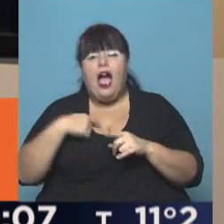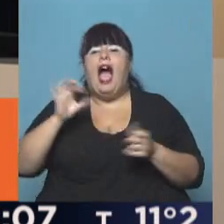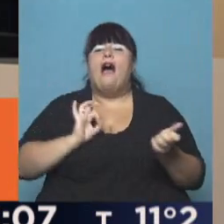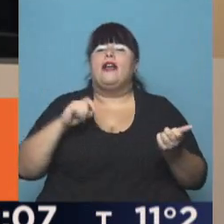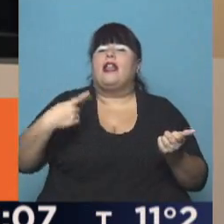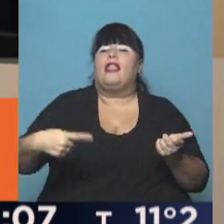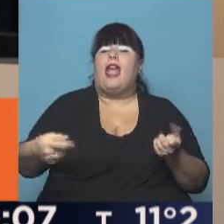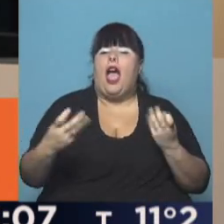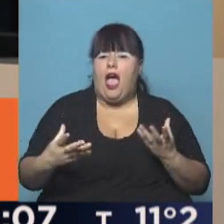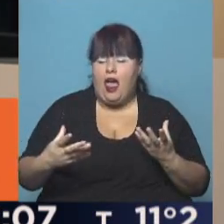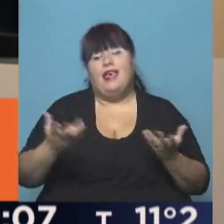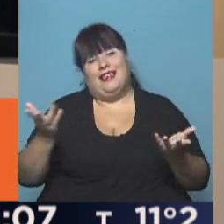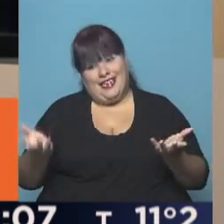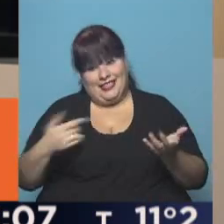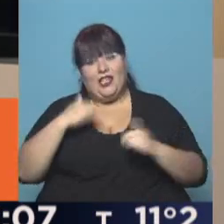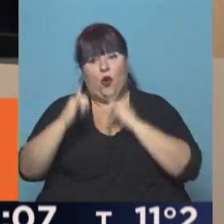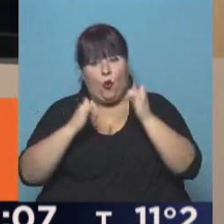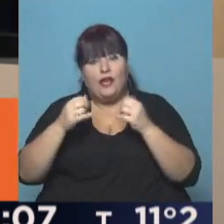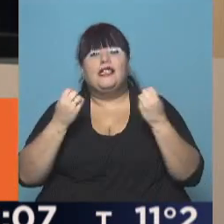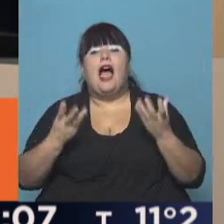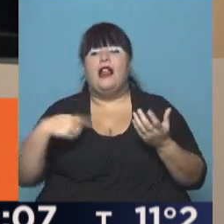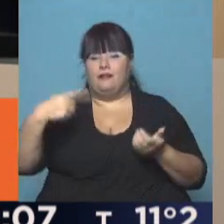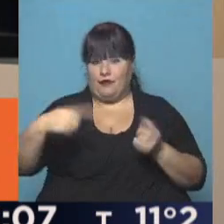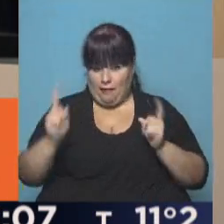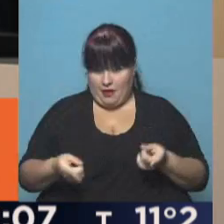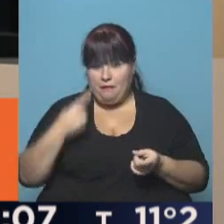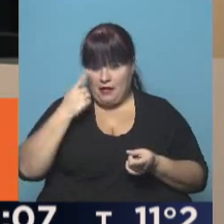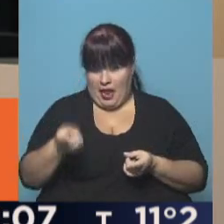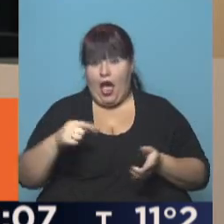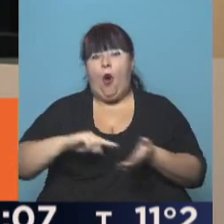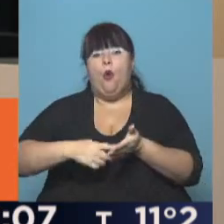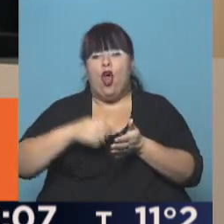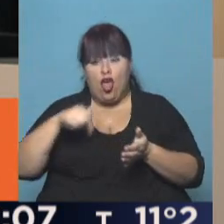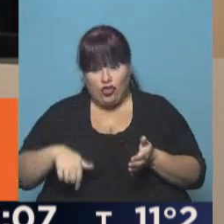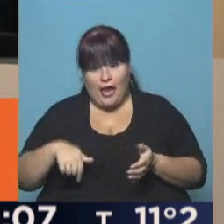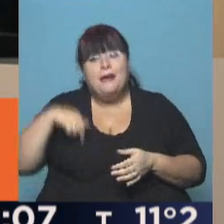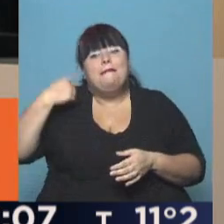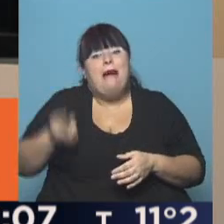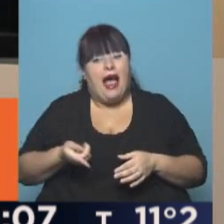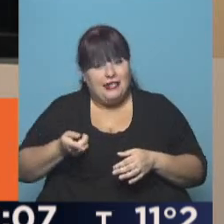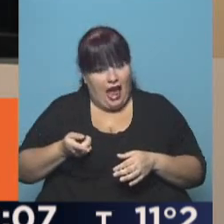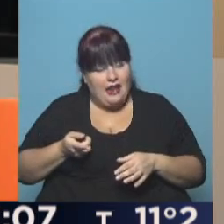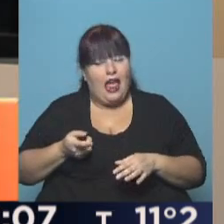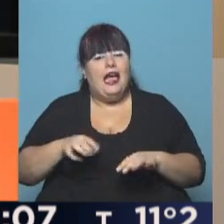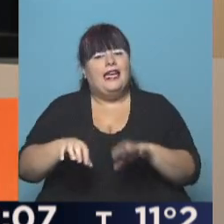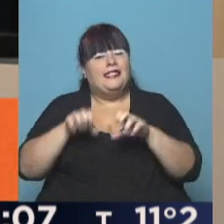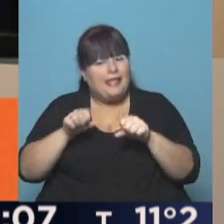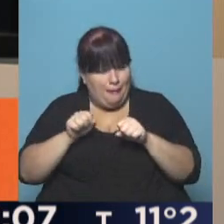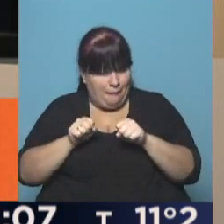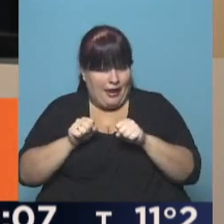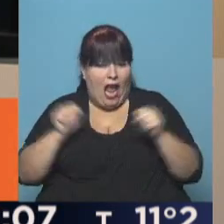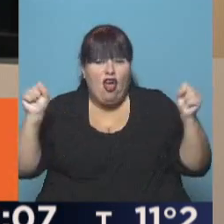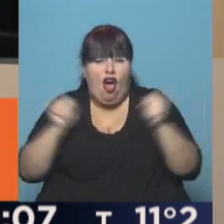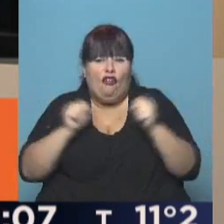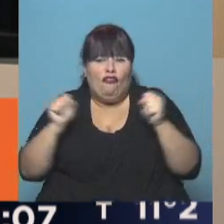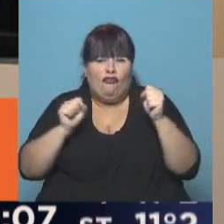el extendido. Y sí, le contamos también el extendido, ahí viene la ciudad de Buenos Aires. Mañana, tempranito, además de